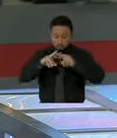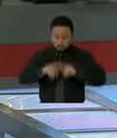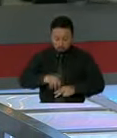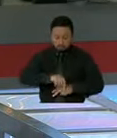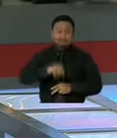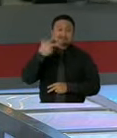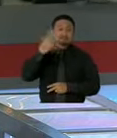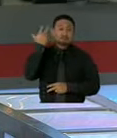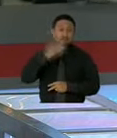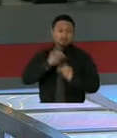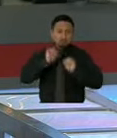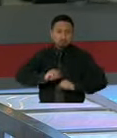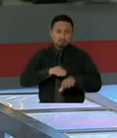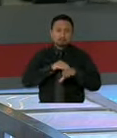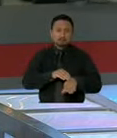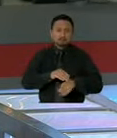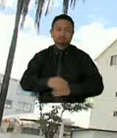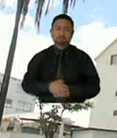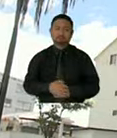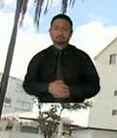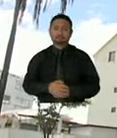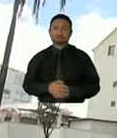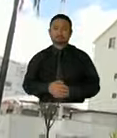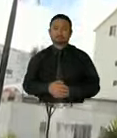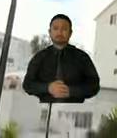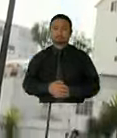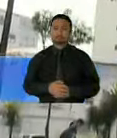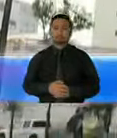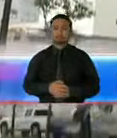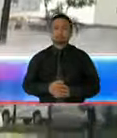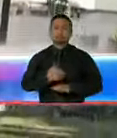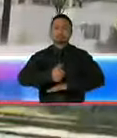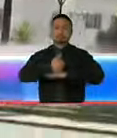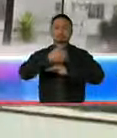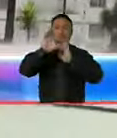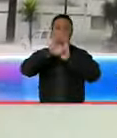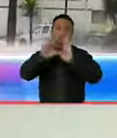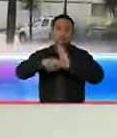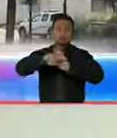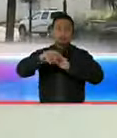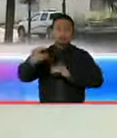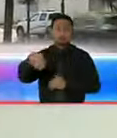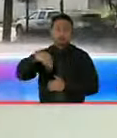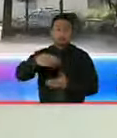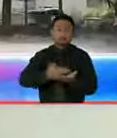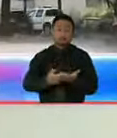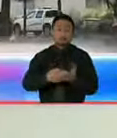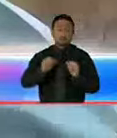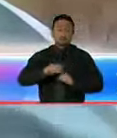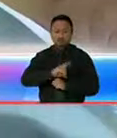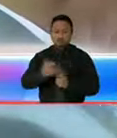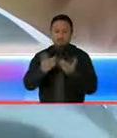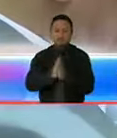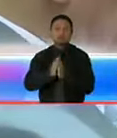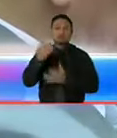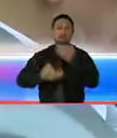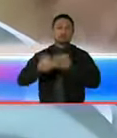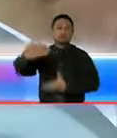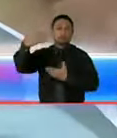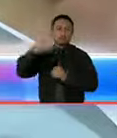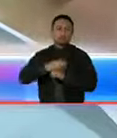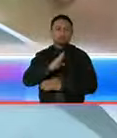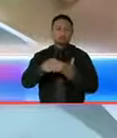para sustanciar la causa. El Pleno de la Corte Constitucional se reunió este martes para sortear el pedido de juicio político